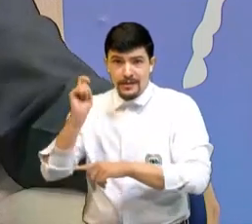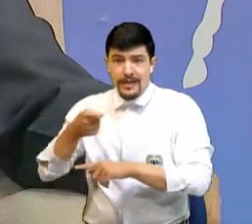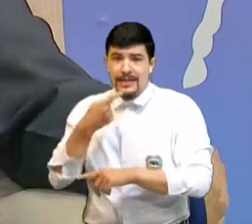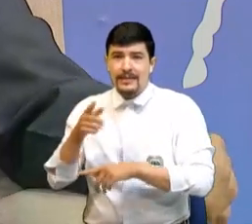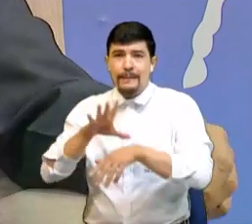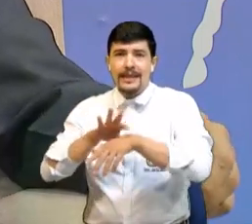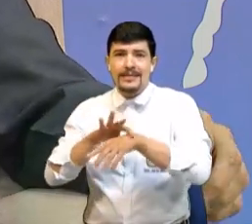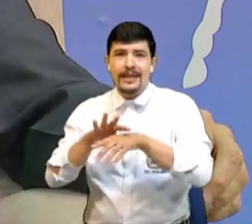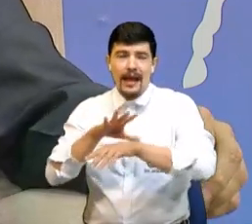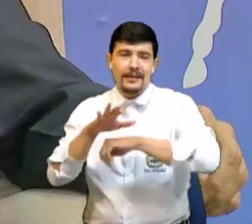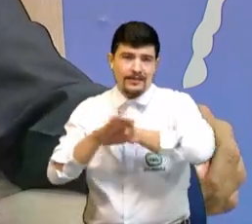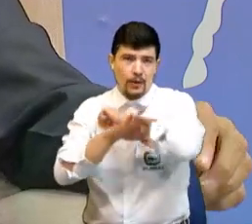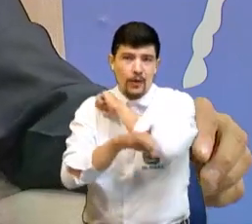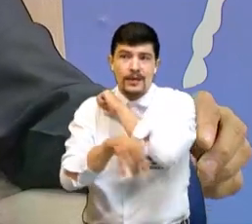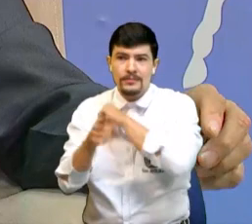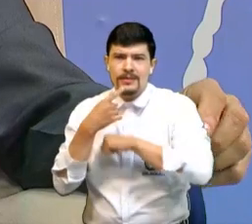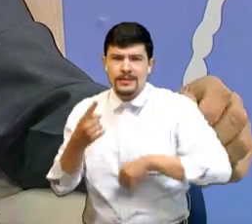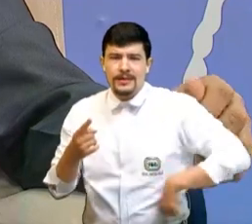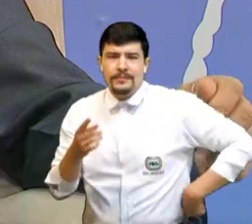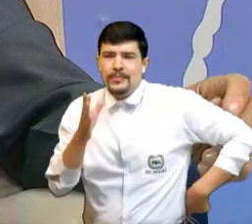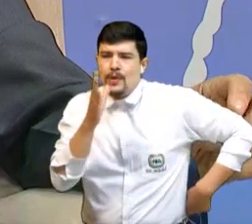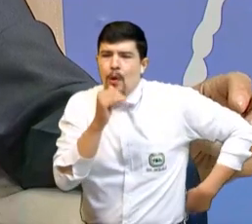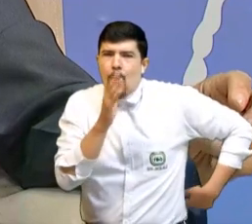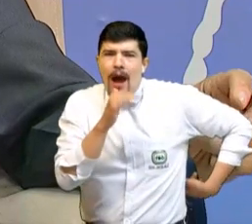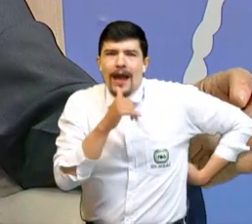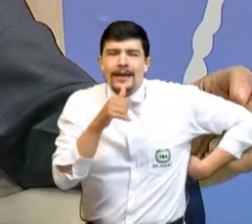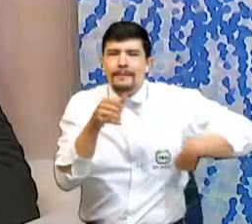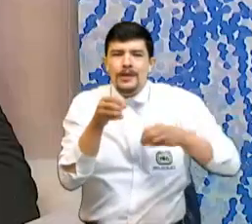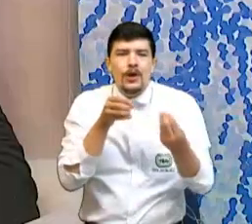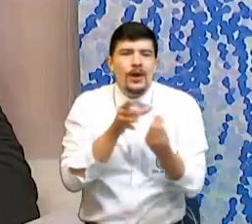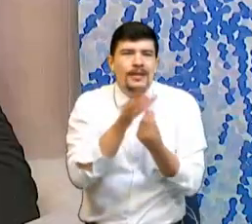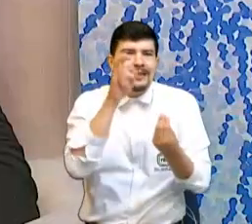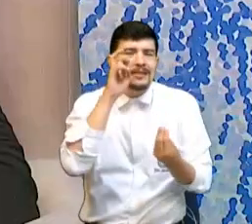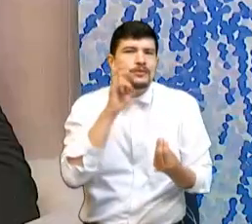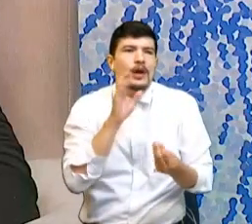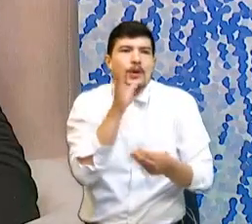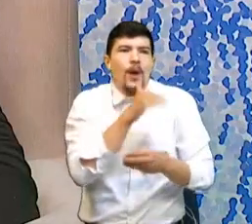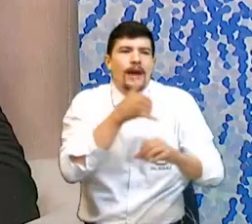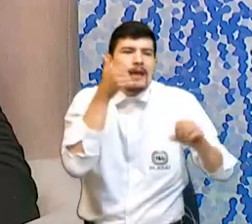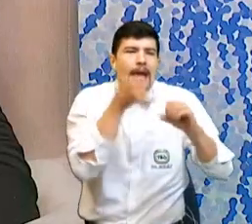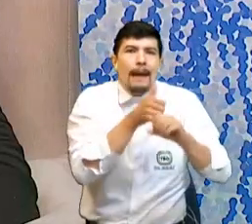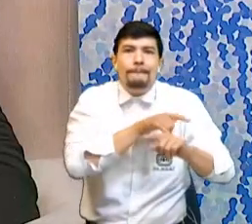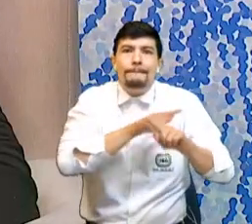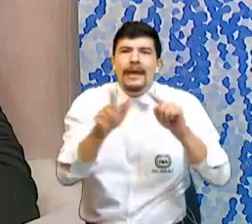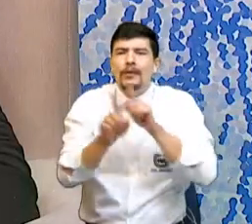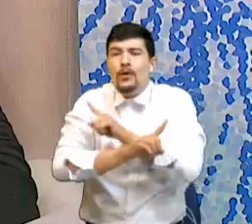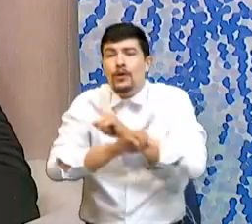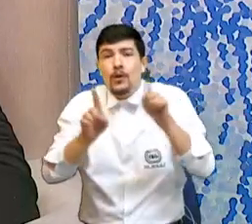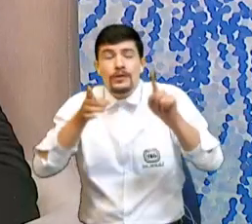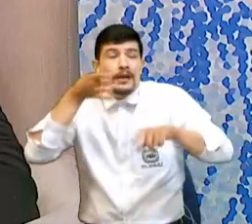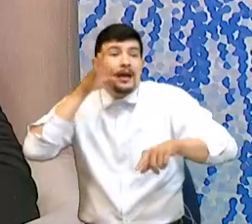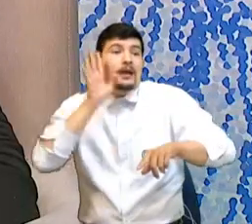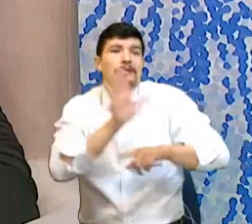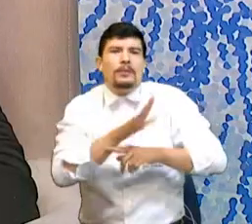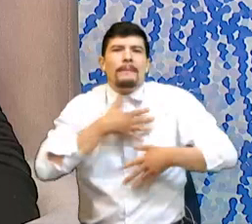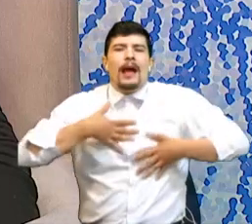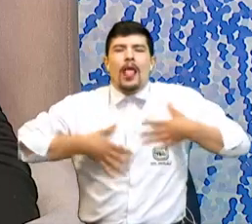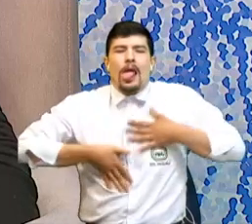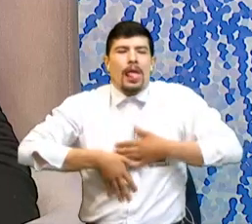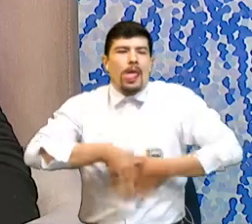forense, me parece, donde dice de que no hubo violación, no hubo penetración, pero no se descarta el manoseo.